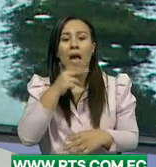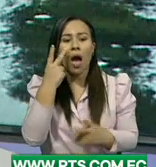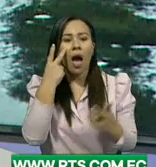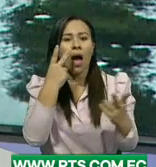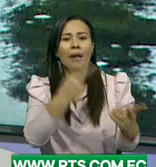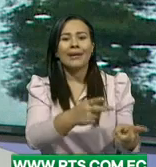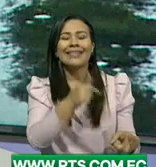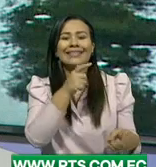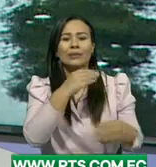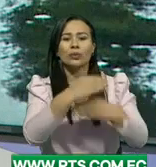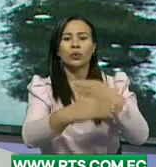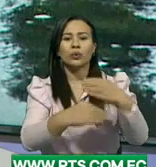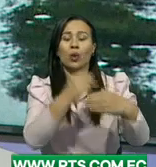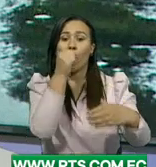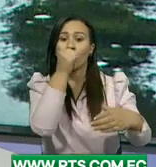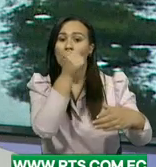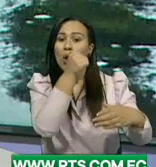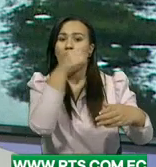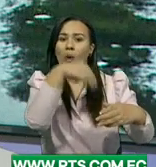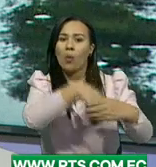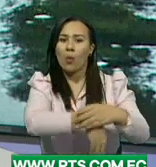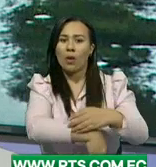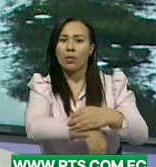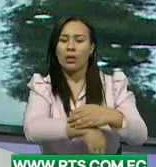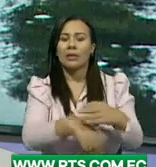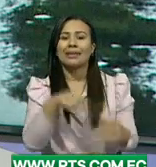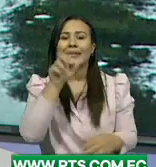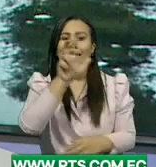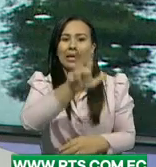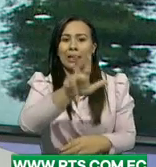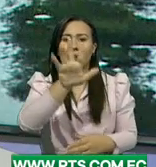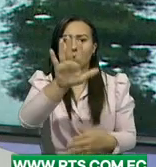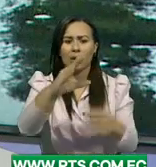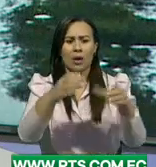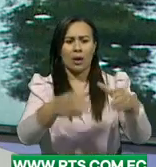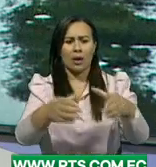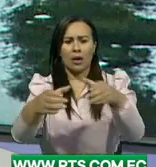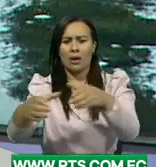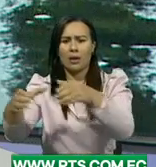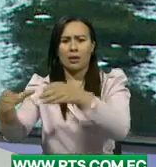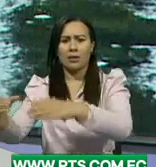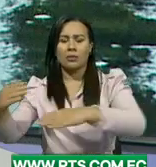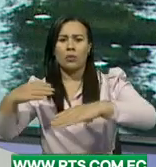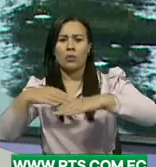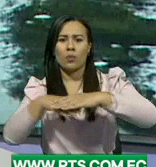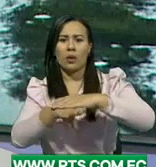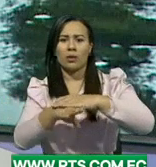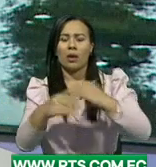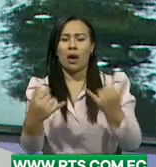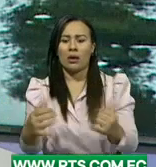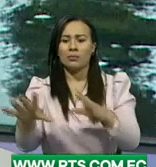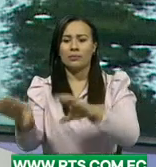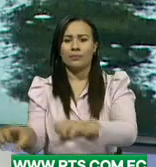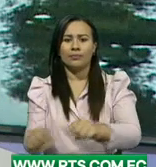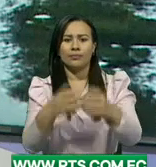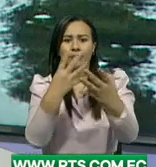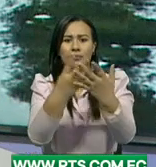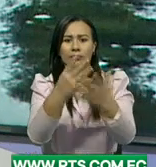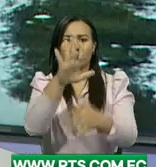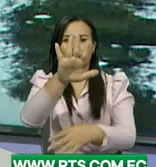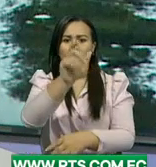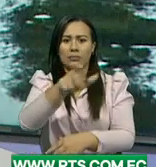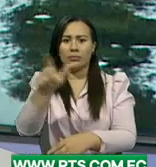de un alijo de cocaína en el mar. En total, 35 bloques tipo ladrillo fueron incautados y 5 personas